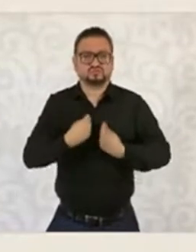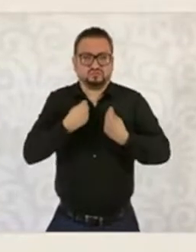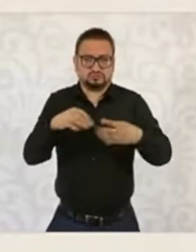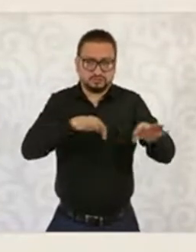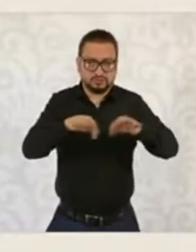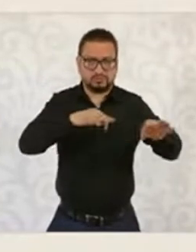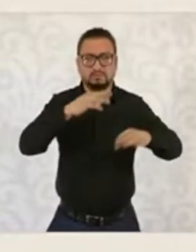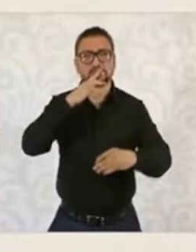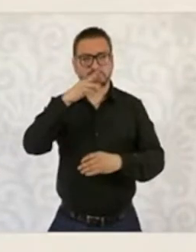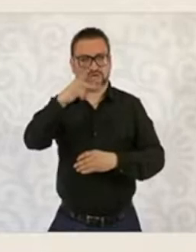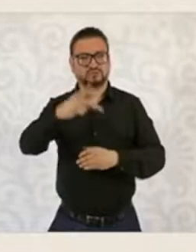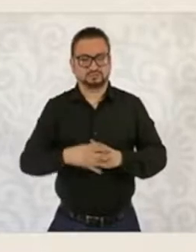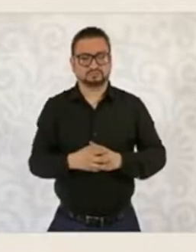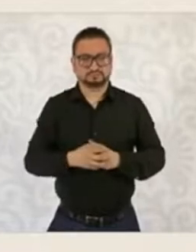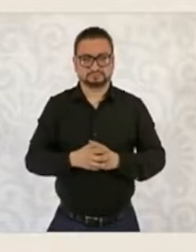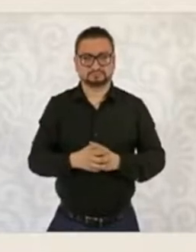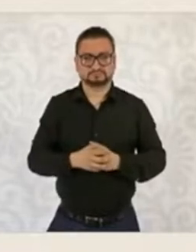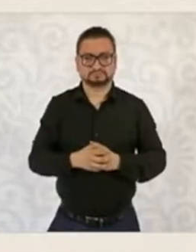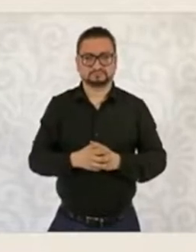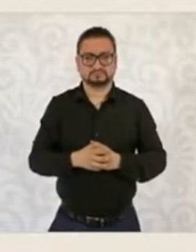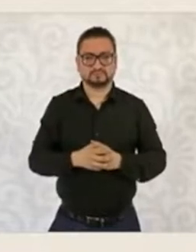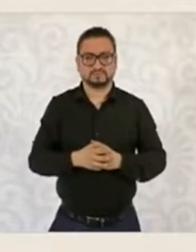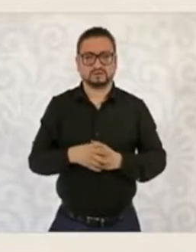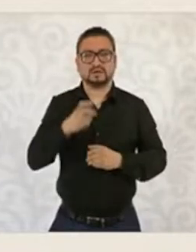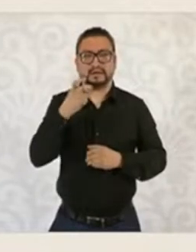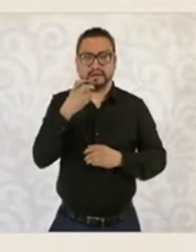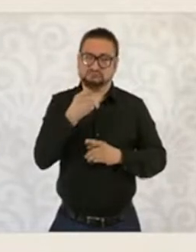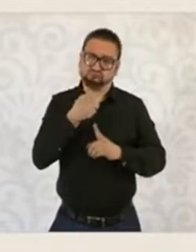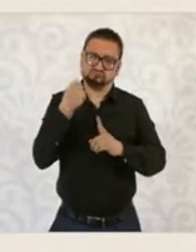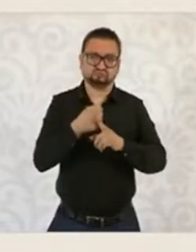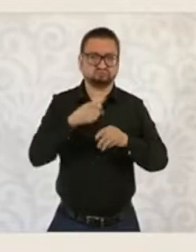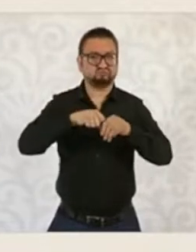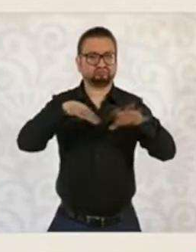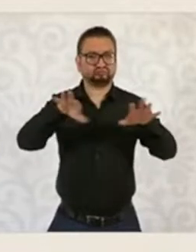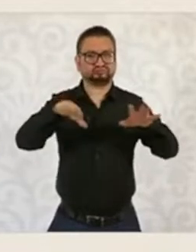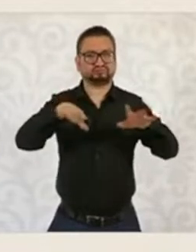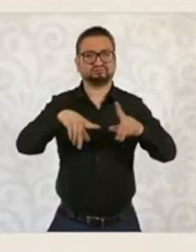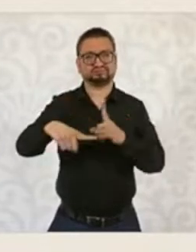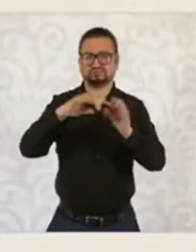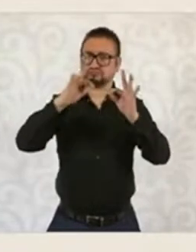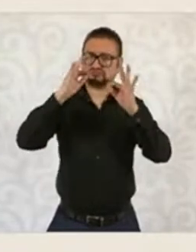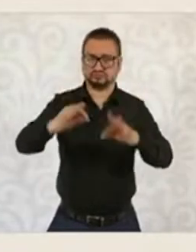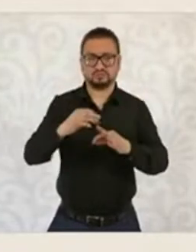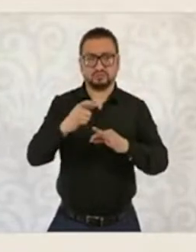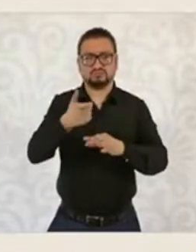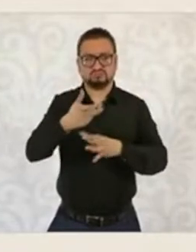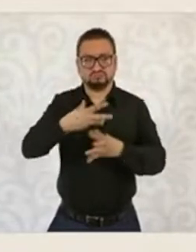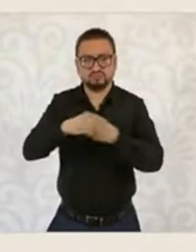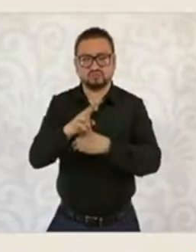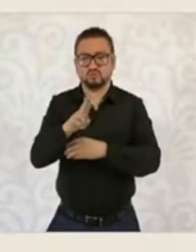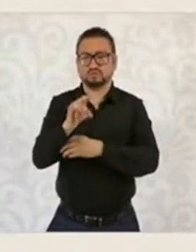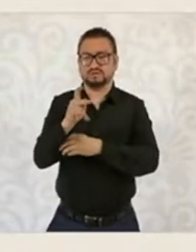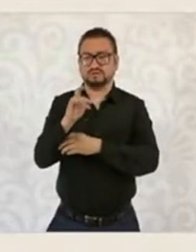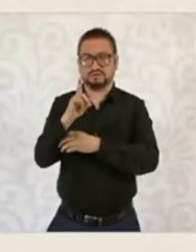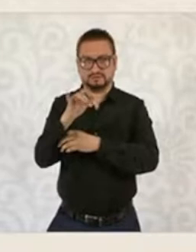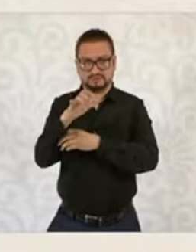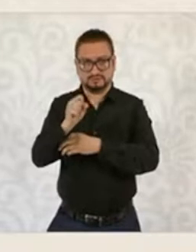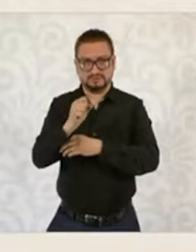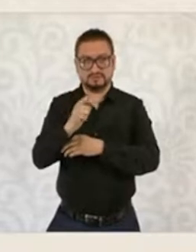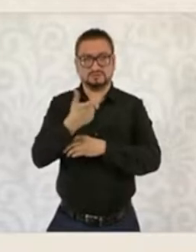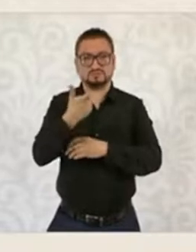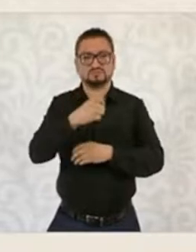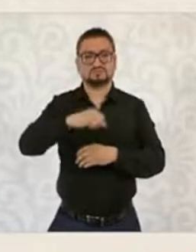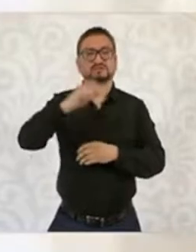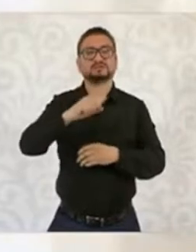los trabajadores. Esto también tuvo un impacto muy positivo en el reparto de utilidades, con un incremento del